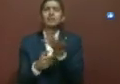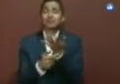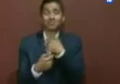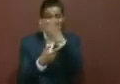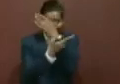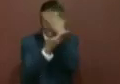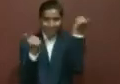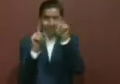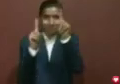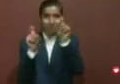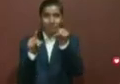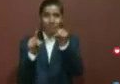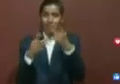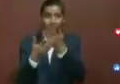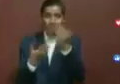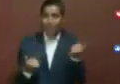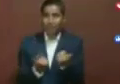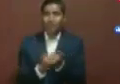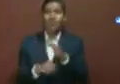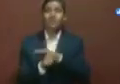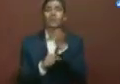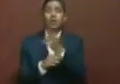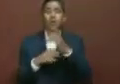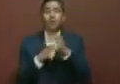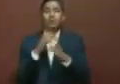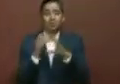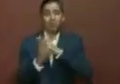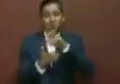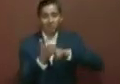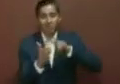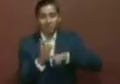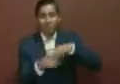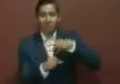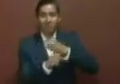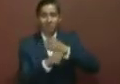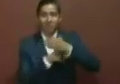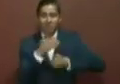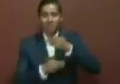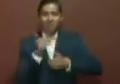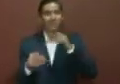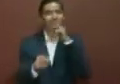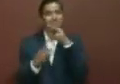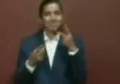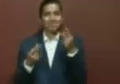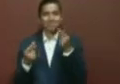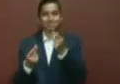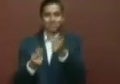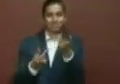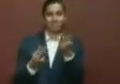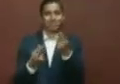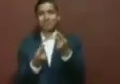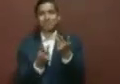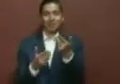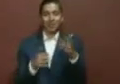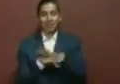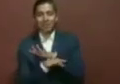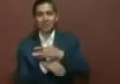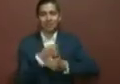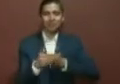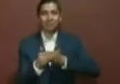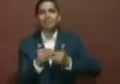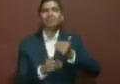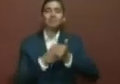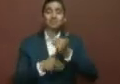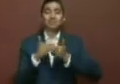sabe? Porque las cosas se van modificando a una velocidad muy rápida, sobre todo